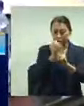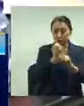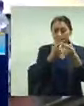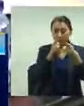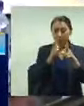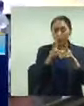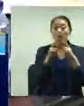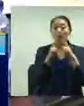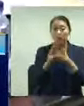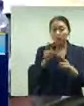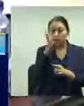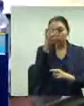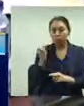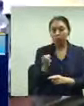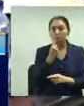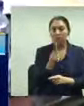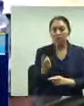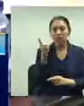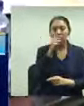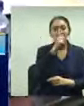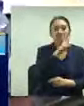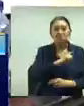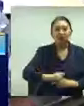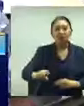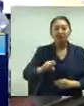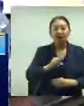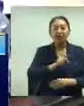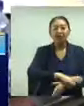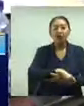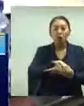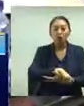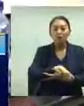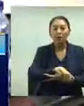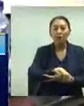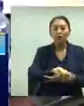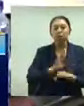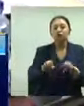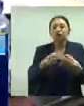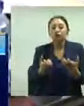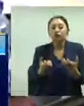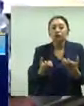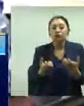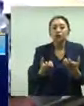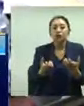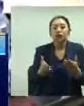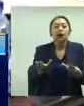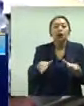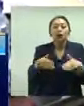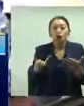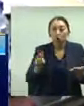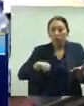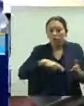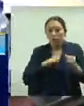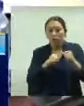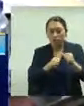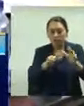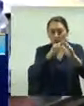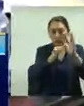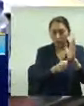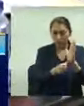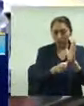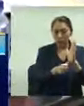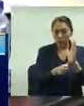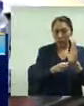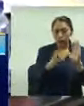fue que no hay convenios en discusión. Entonces, no sabemos cómo proceder con ese artículo, si vale la pena